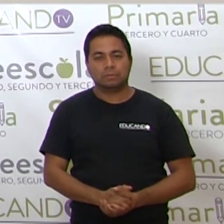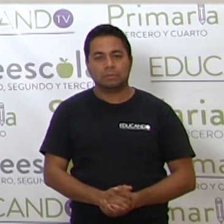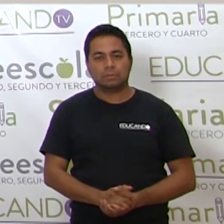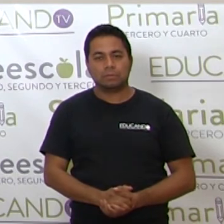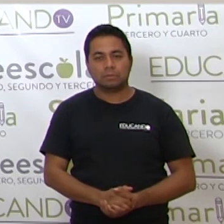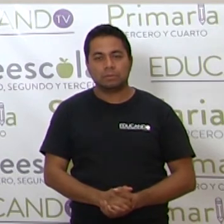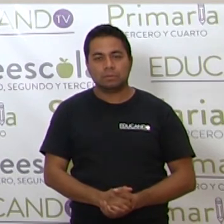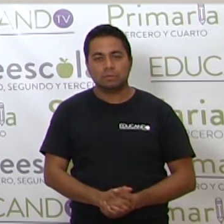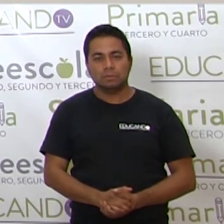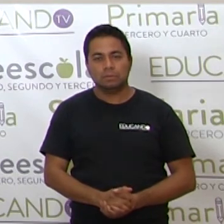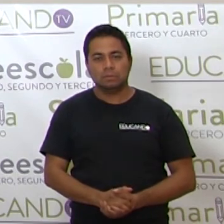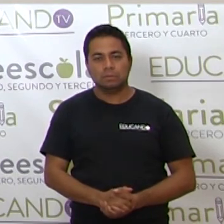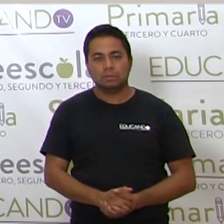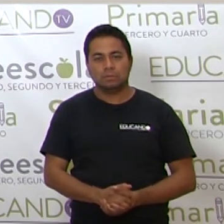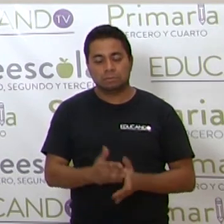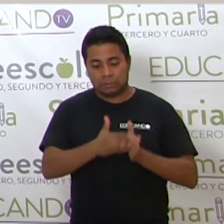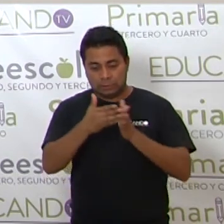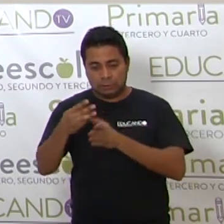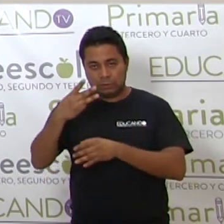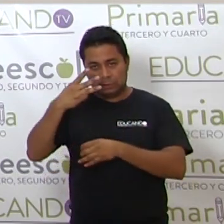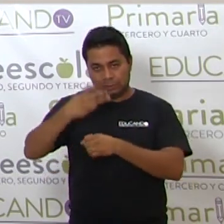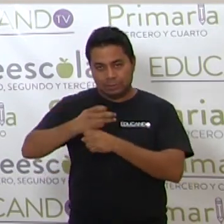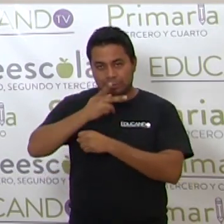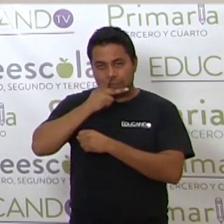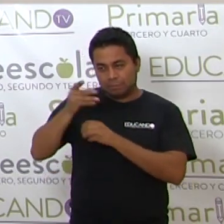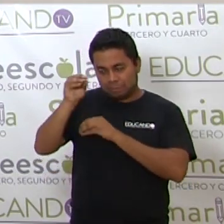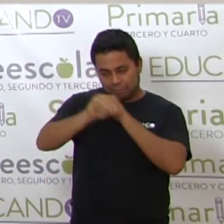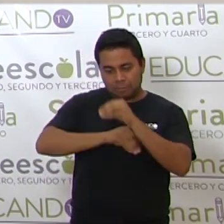y pues esta sería la tercera